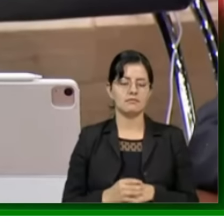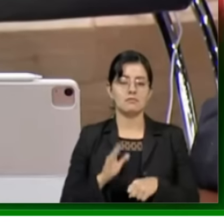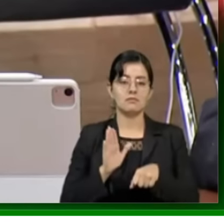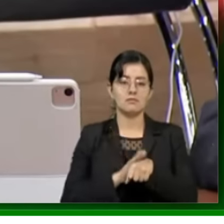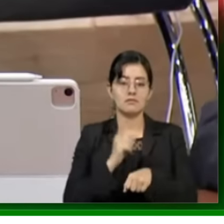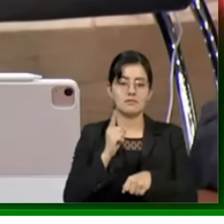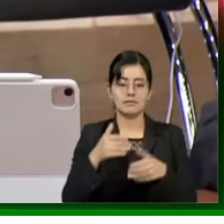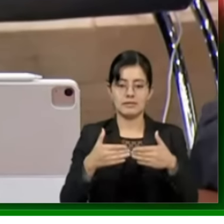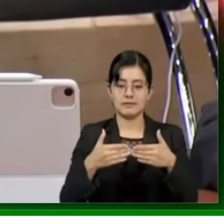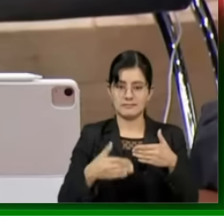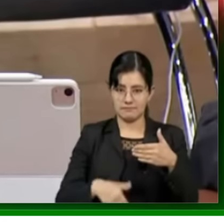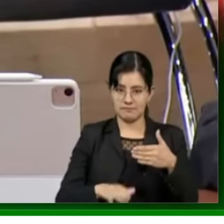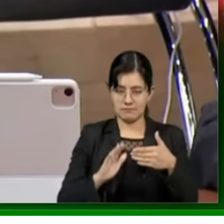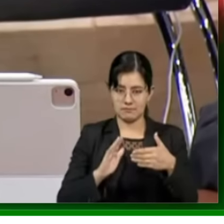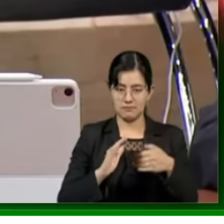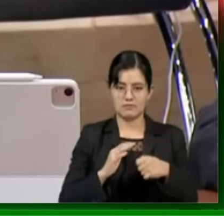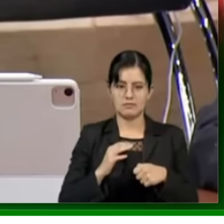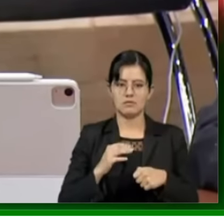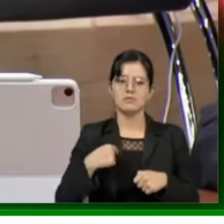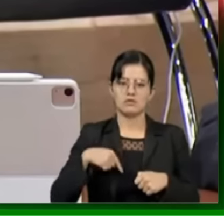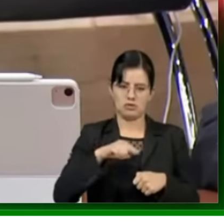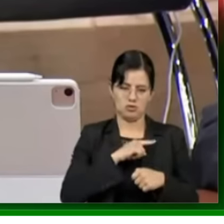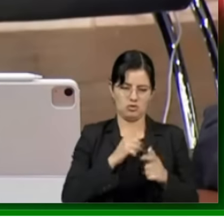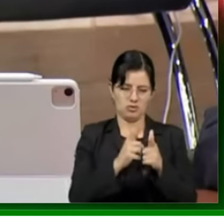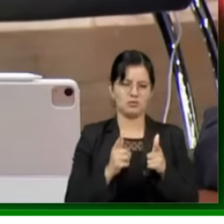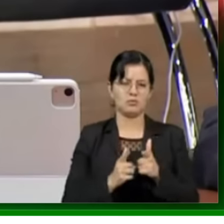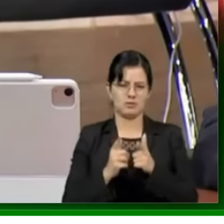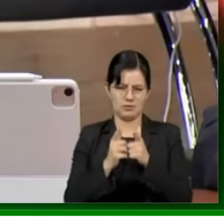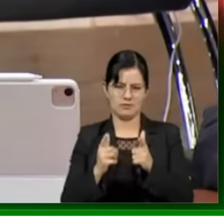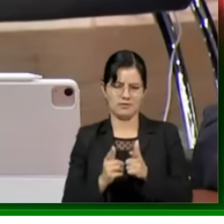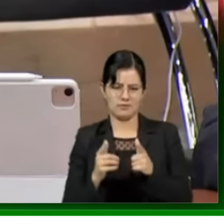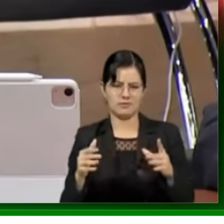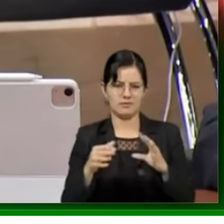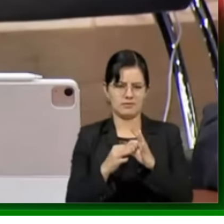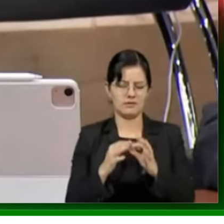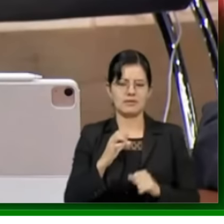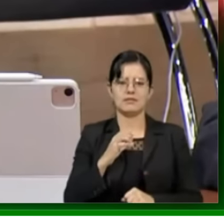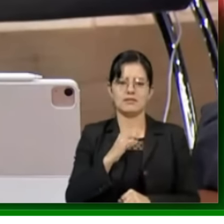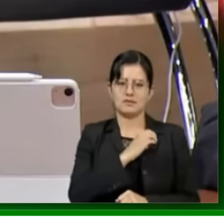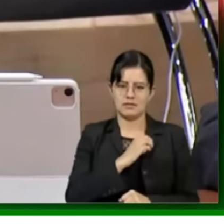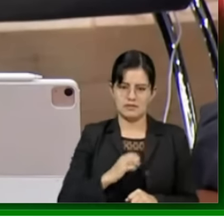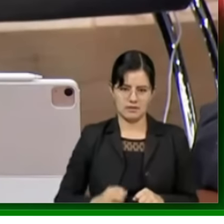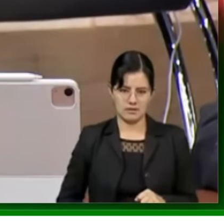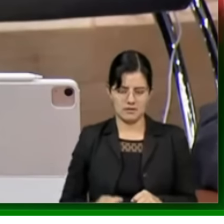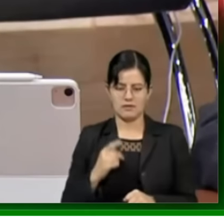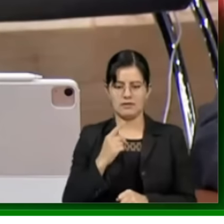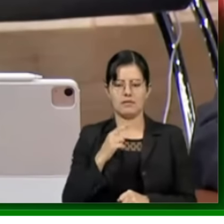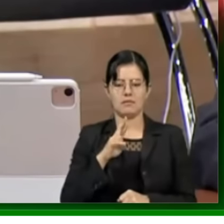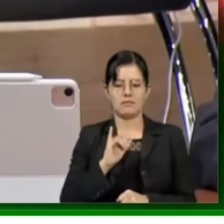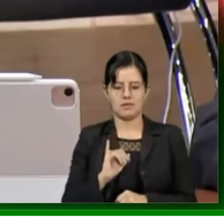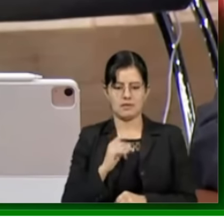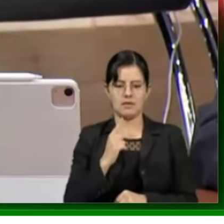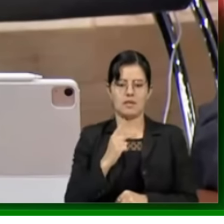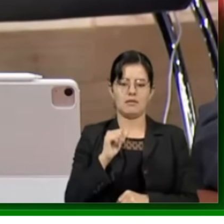este momento nuestra coalición nuestra candidata el pri